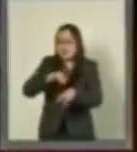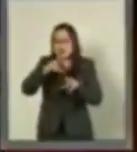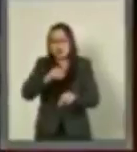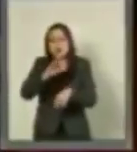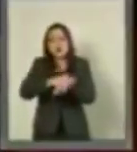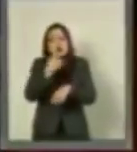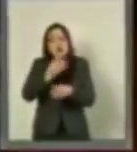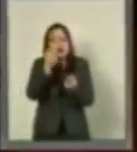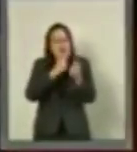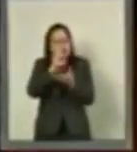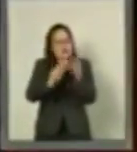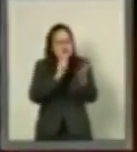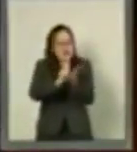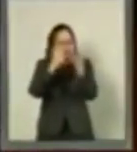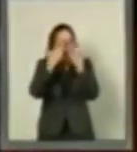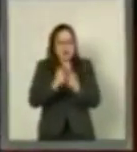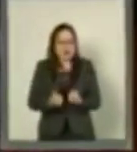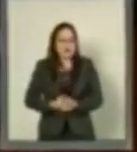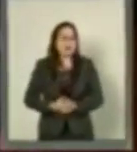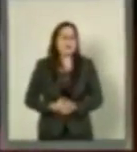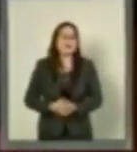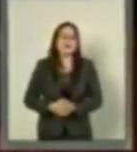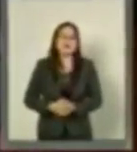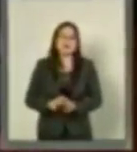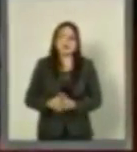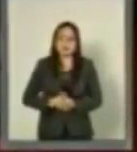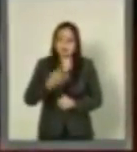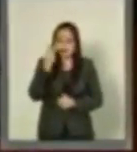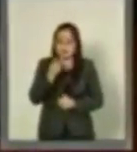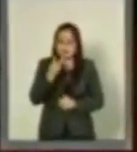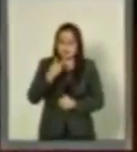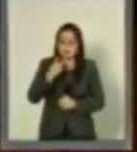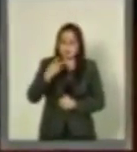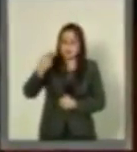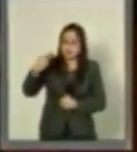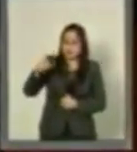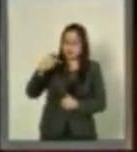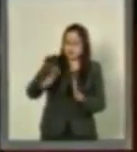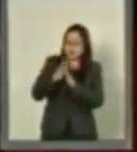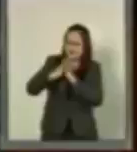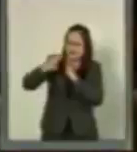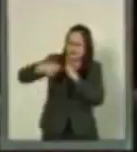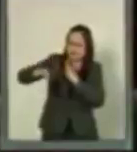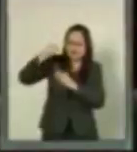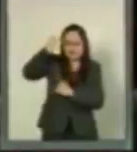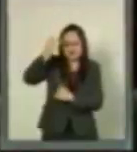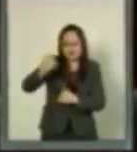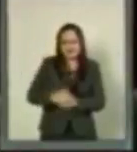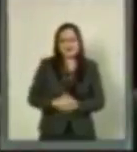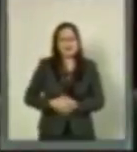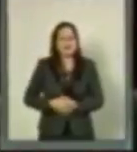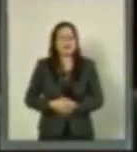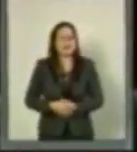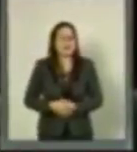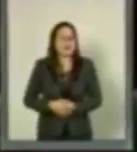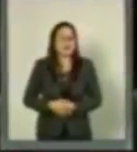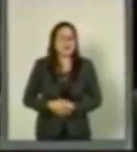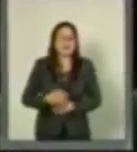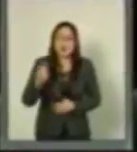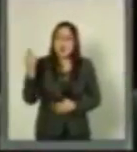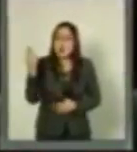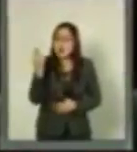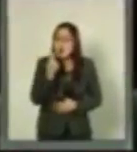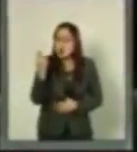ley. Por eso la urgencia, y esto va muy ligado al punto final de ustedes, senador, la